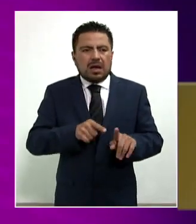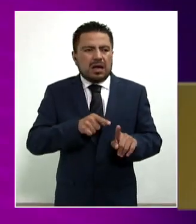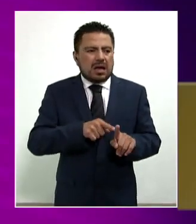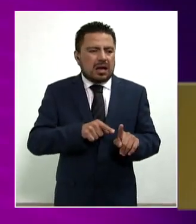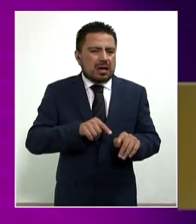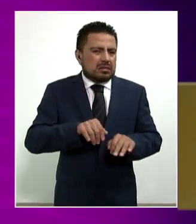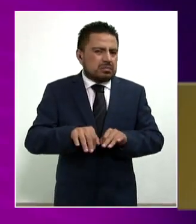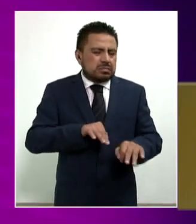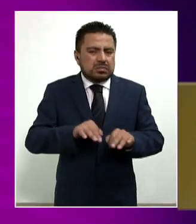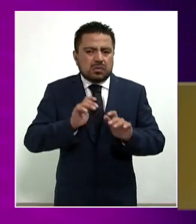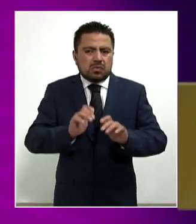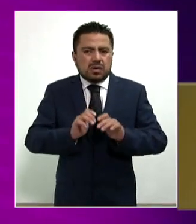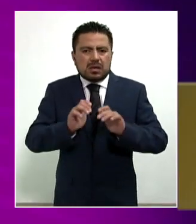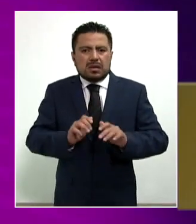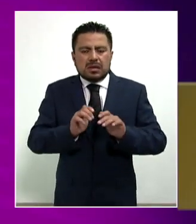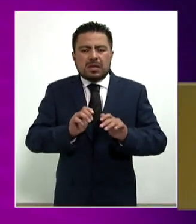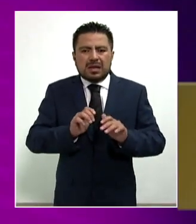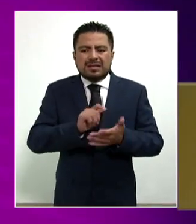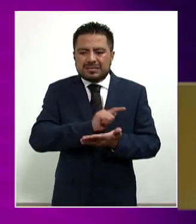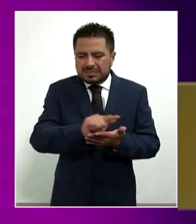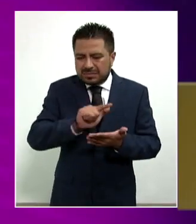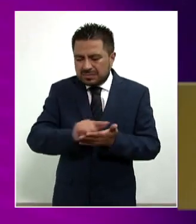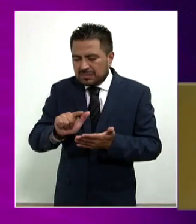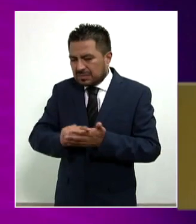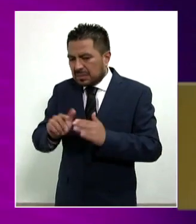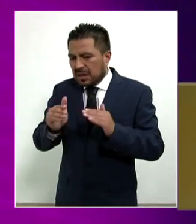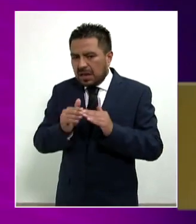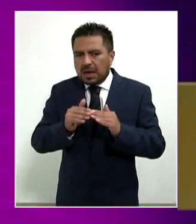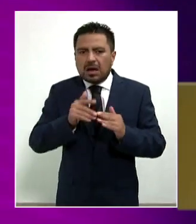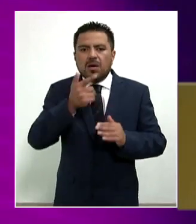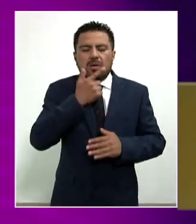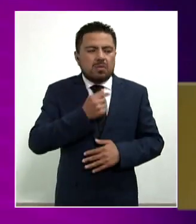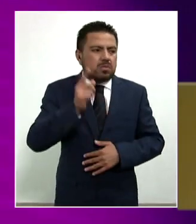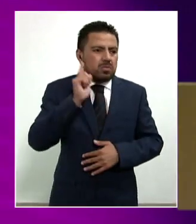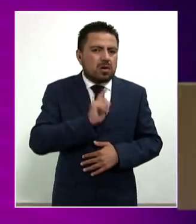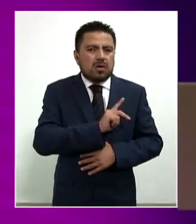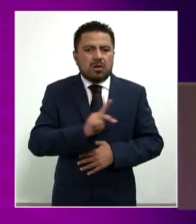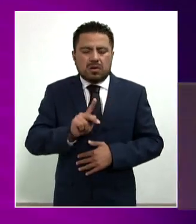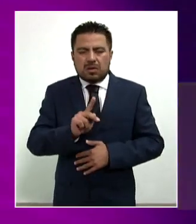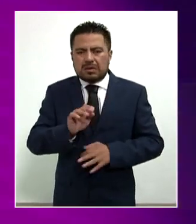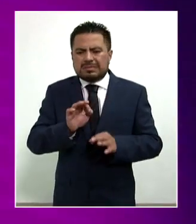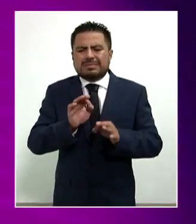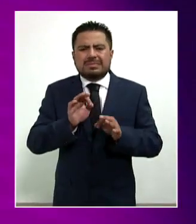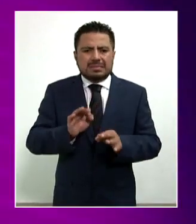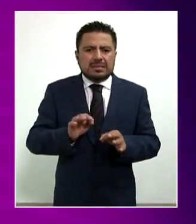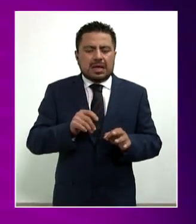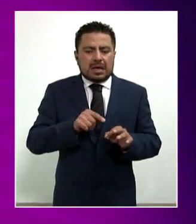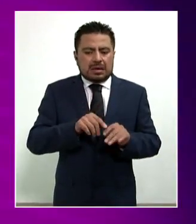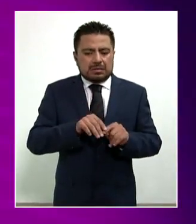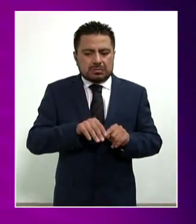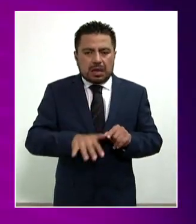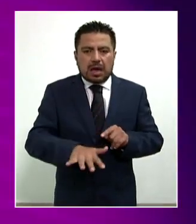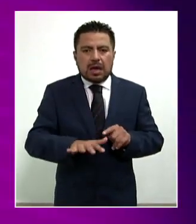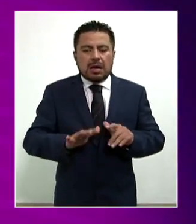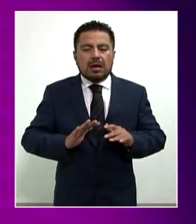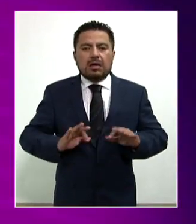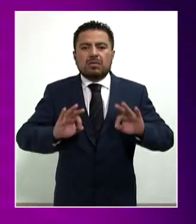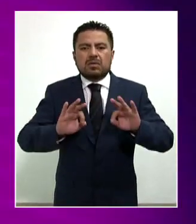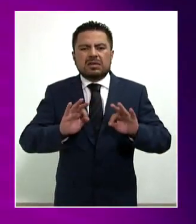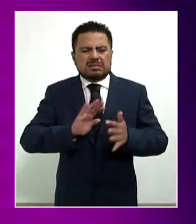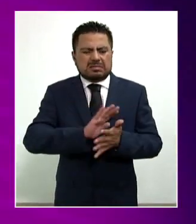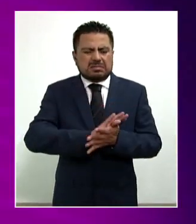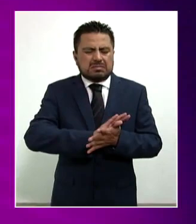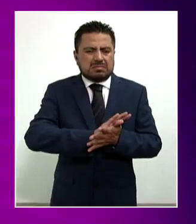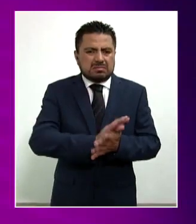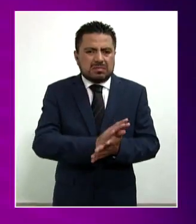de trabajo de cuidado y trabajo doméstico entre hombres y mujeres son realmente la raíz de toda discriminación